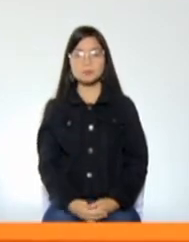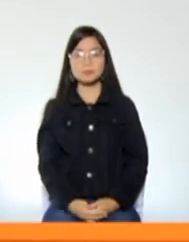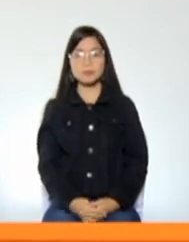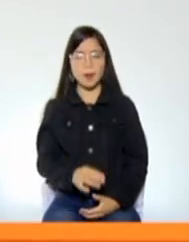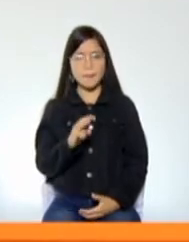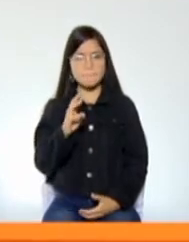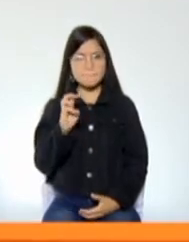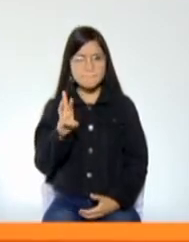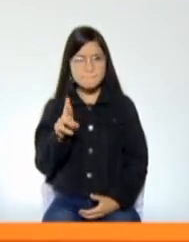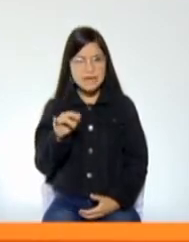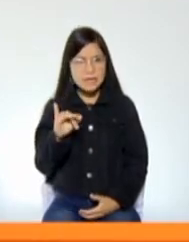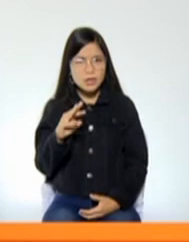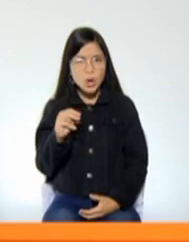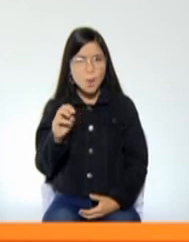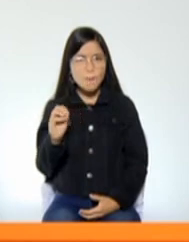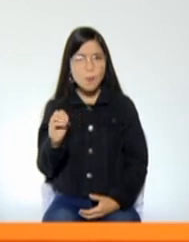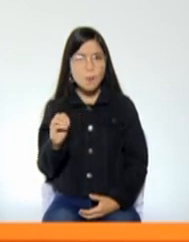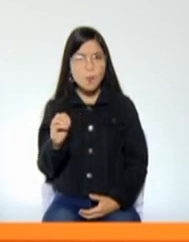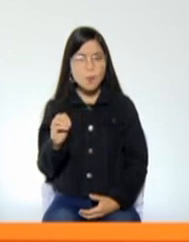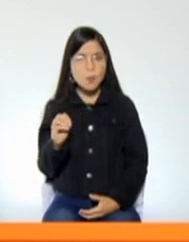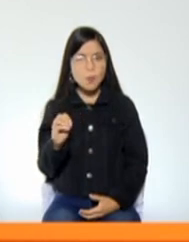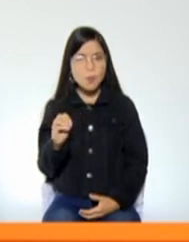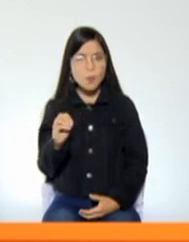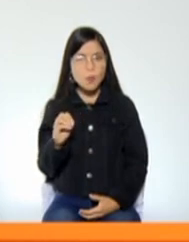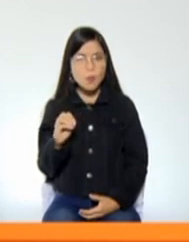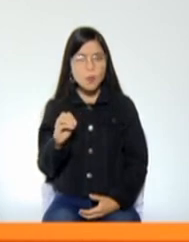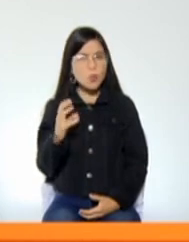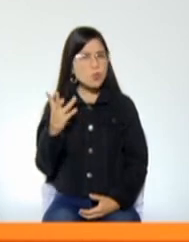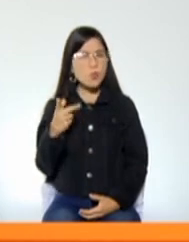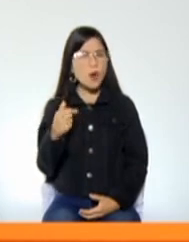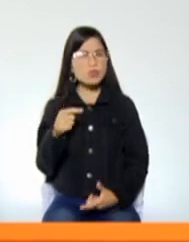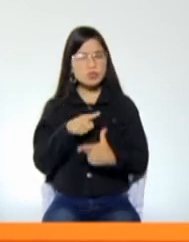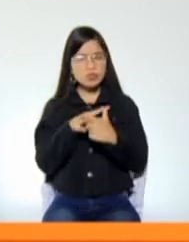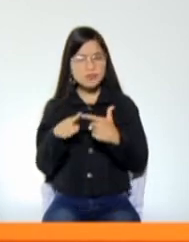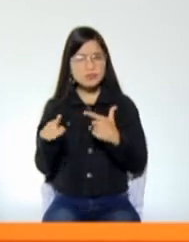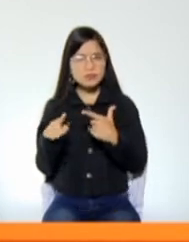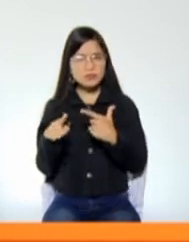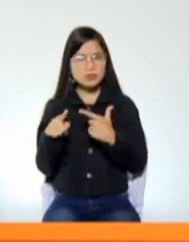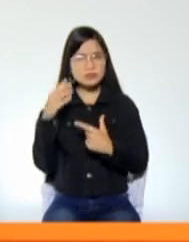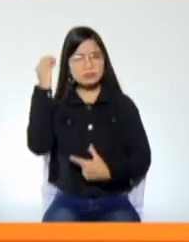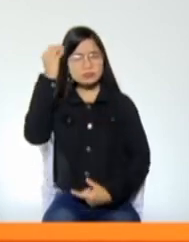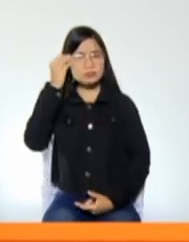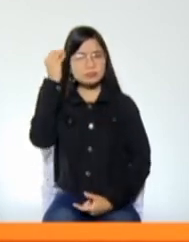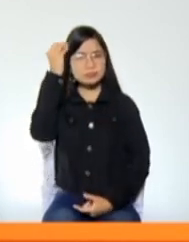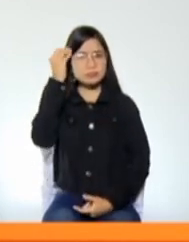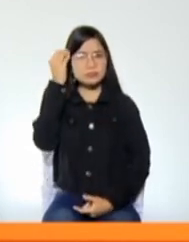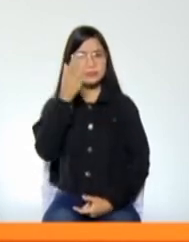primo? ¿Cuántos divisores tiene el número 2? Vamos a ver, pensar allí en la casa.